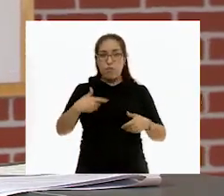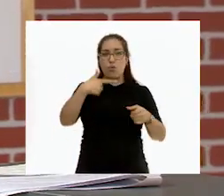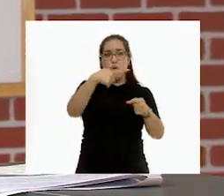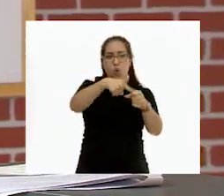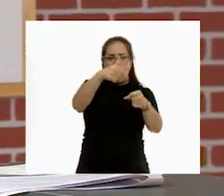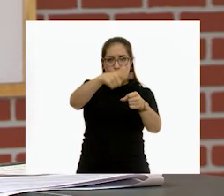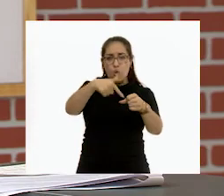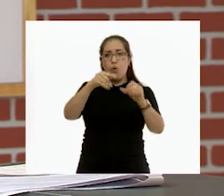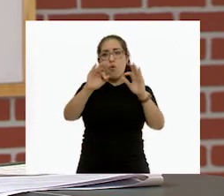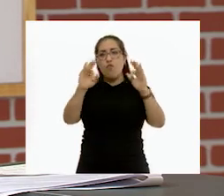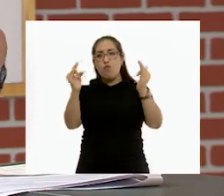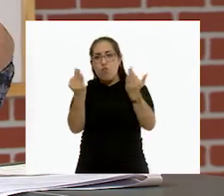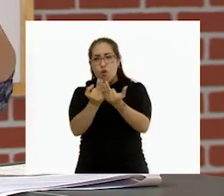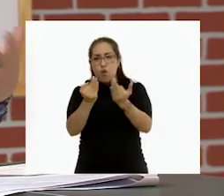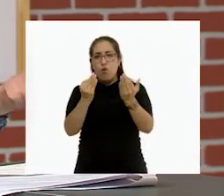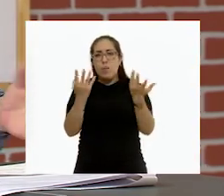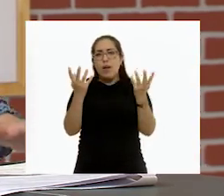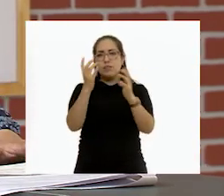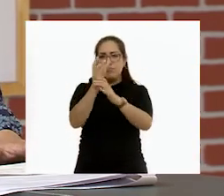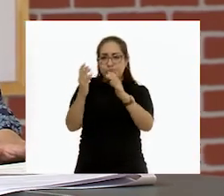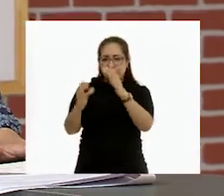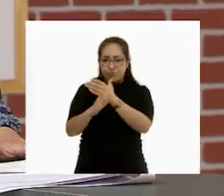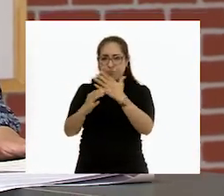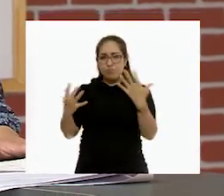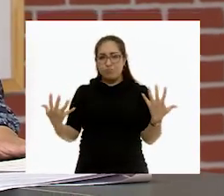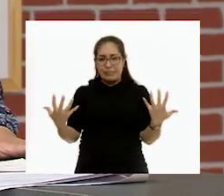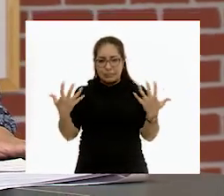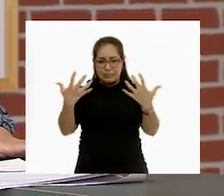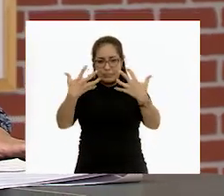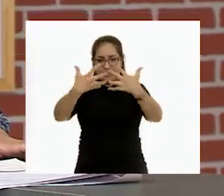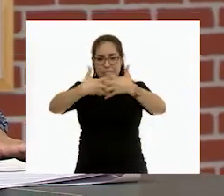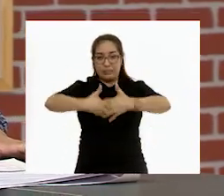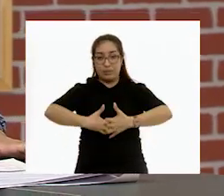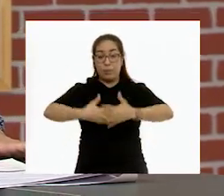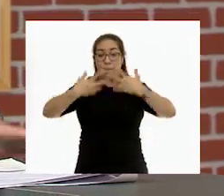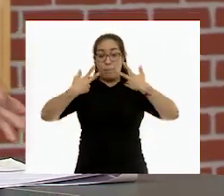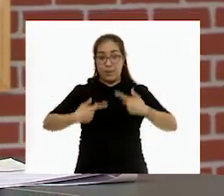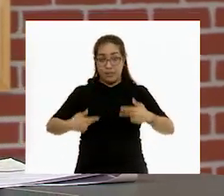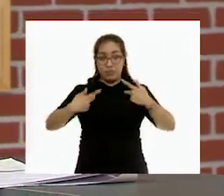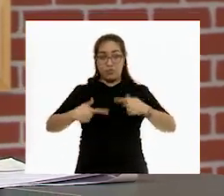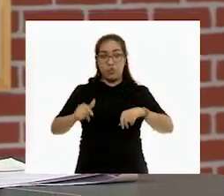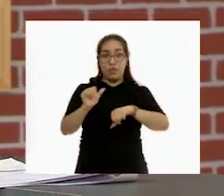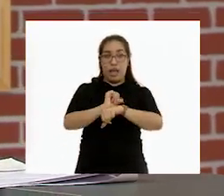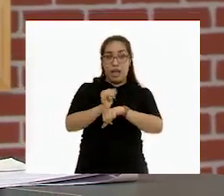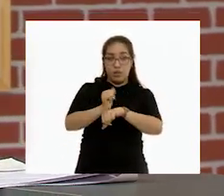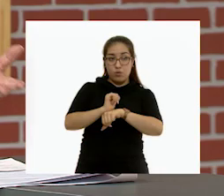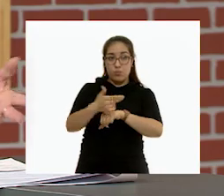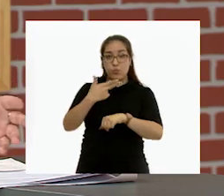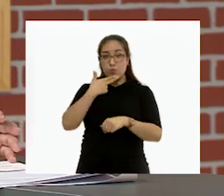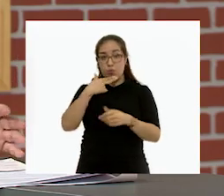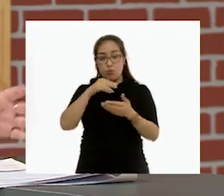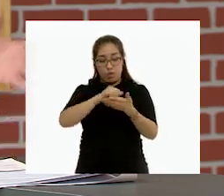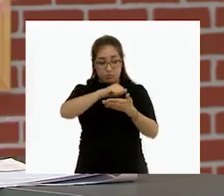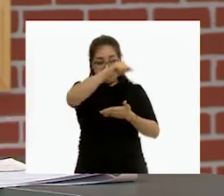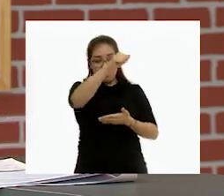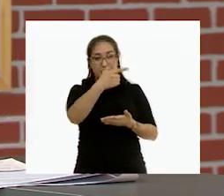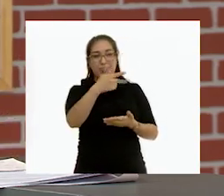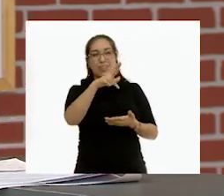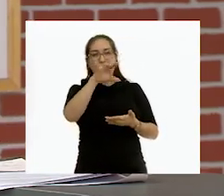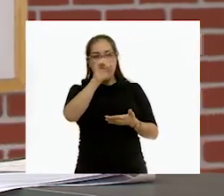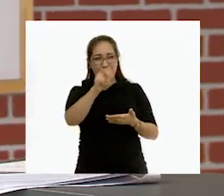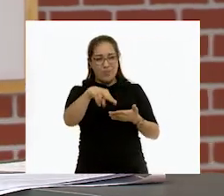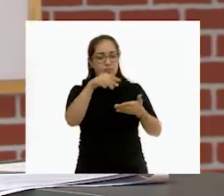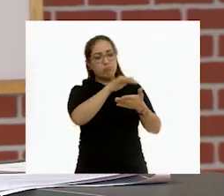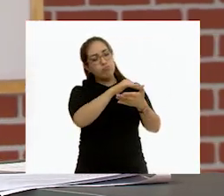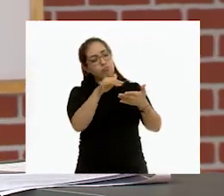color, las formas, hacen que los actores, a través de sus guiones y de sus expresiones,